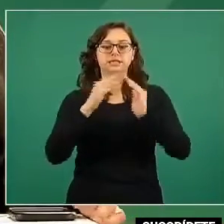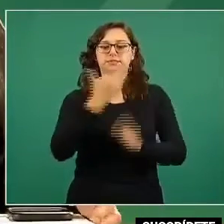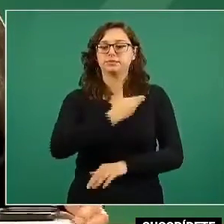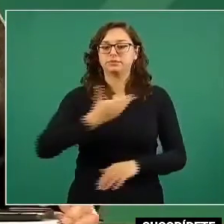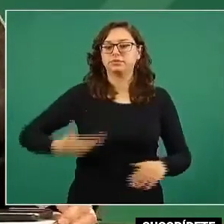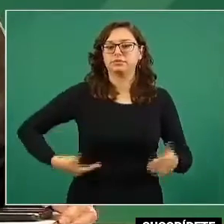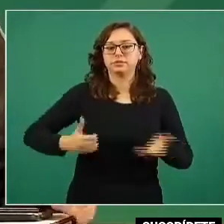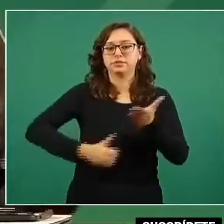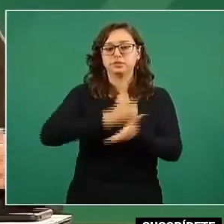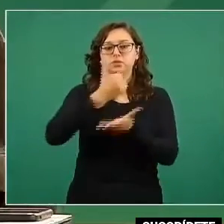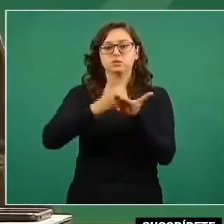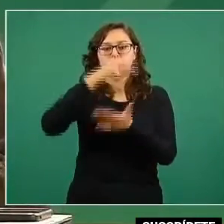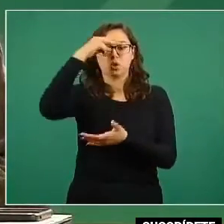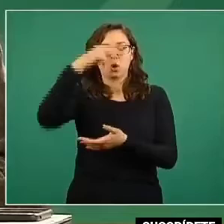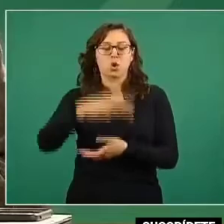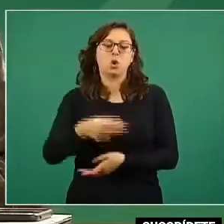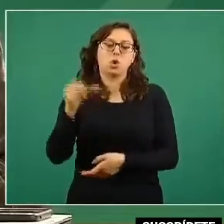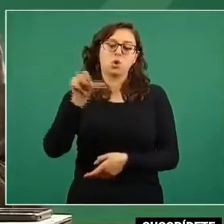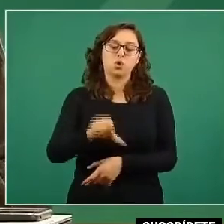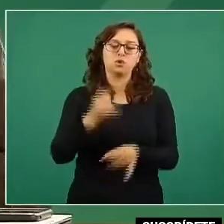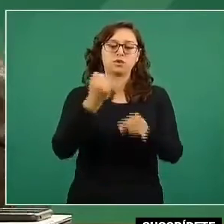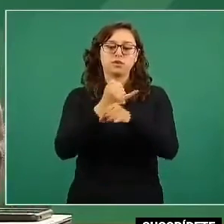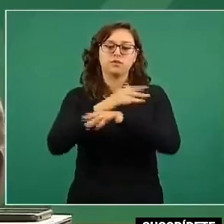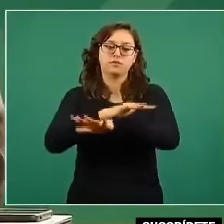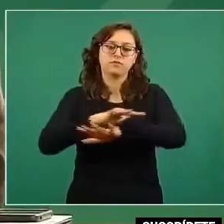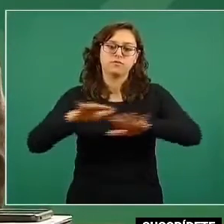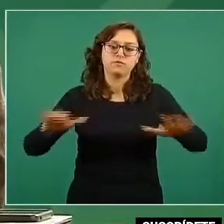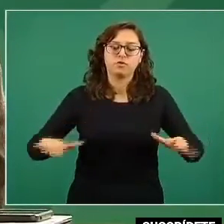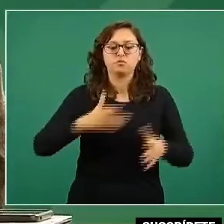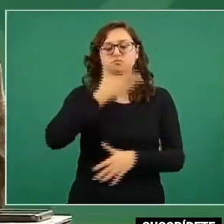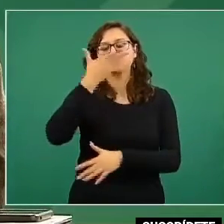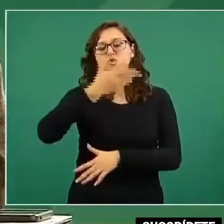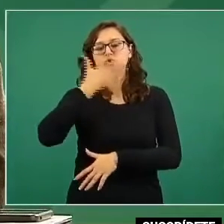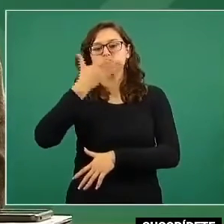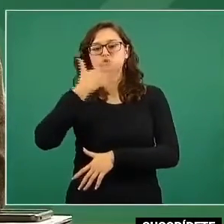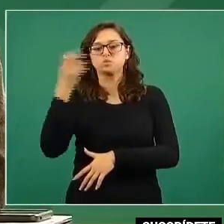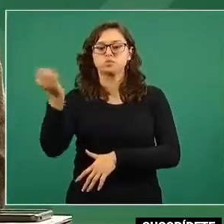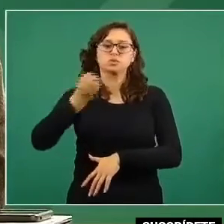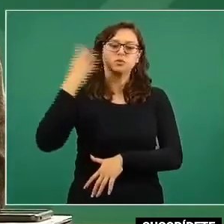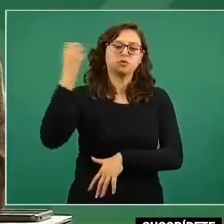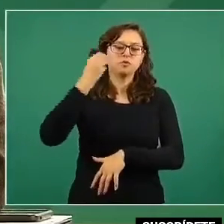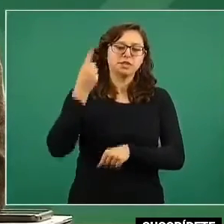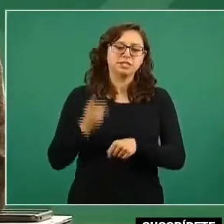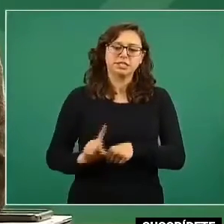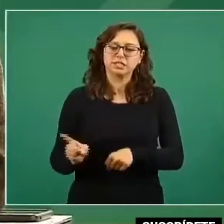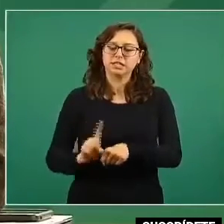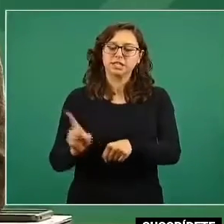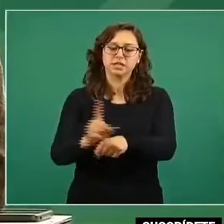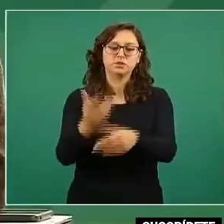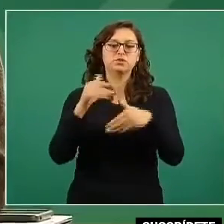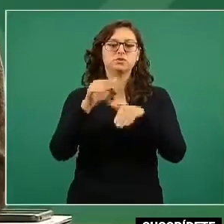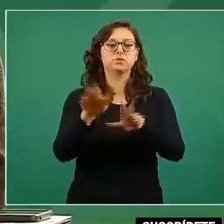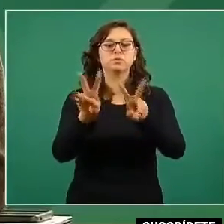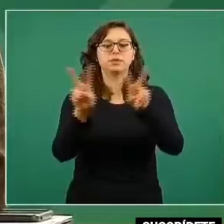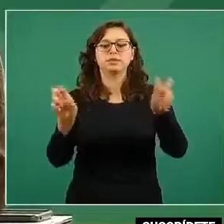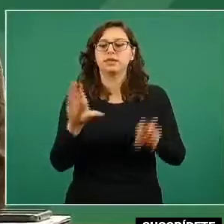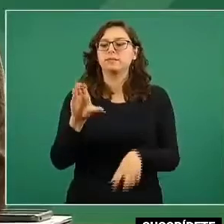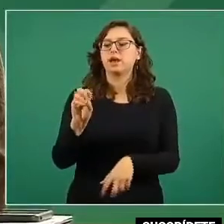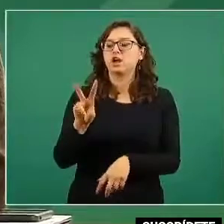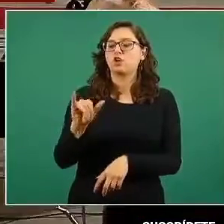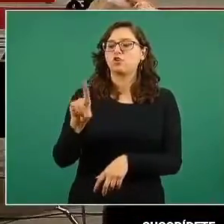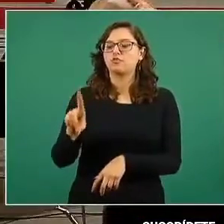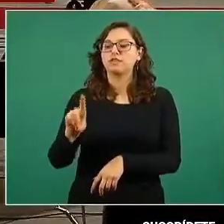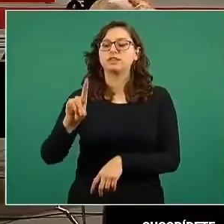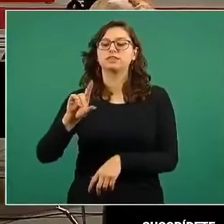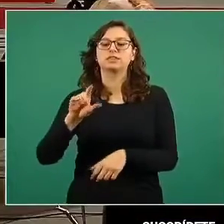y vamos a presentar el informe técnico y la conferencia de prensa sobre COVID-19, la epidemia causada